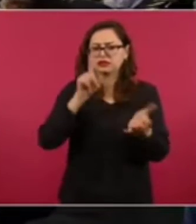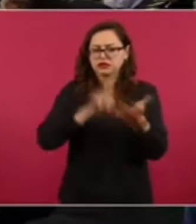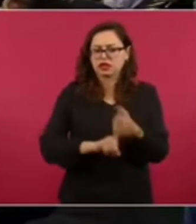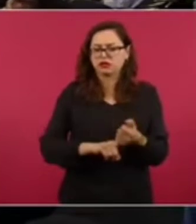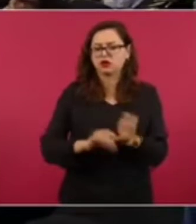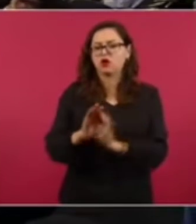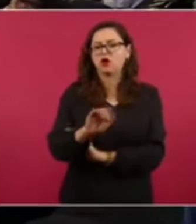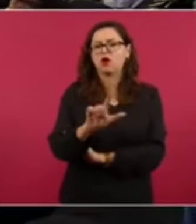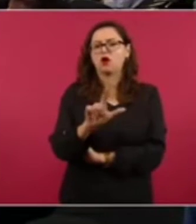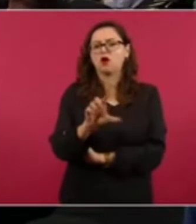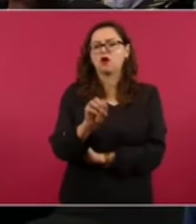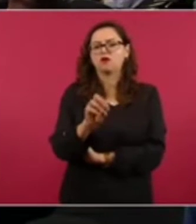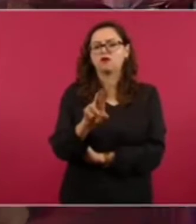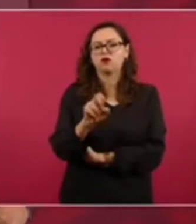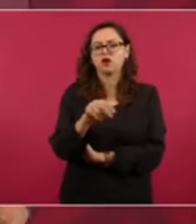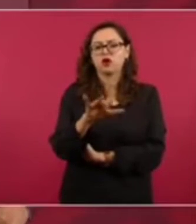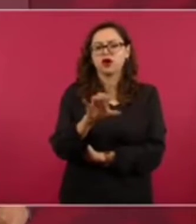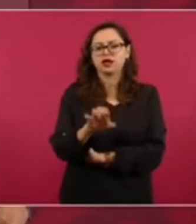Búsquenlo.